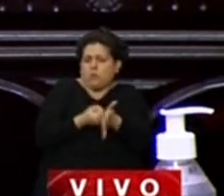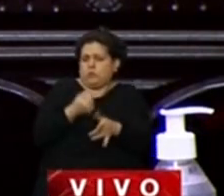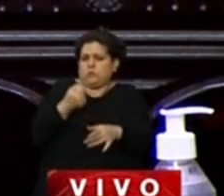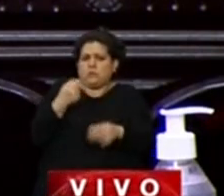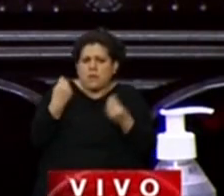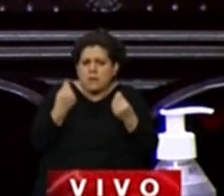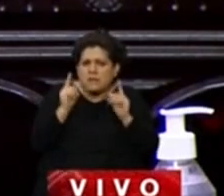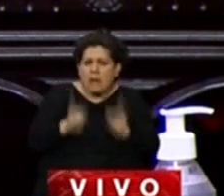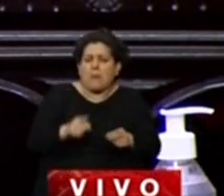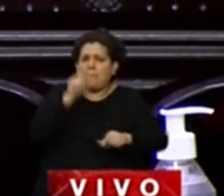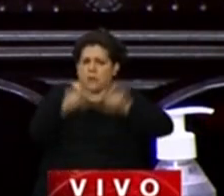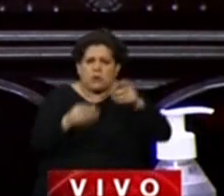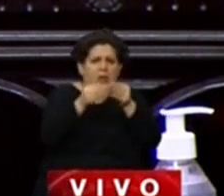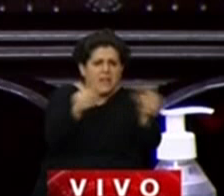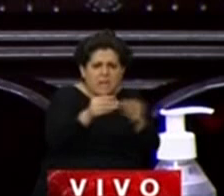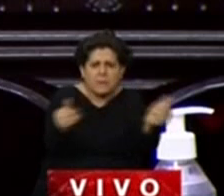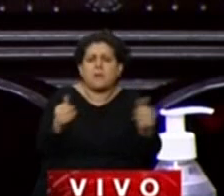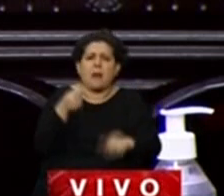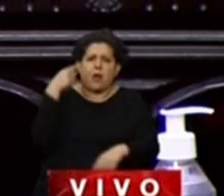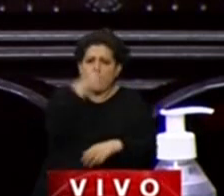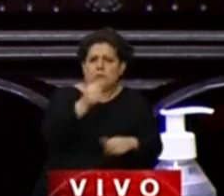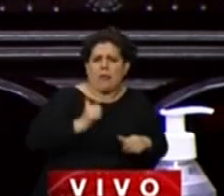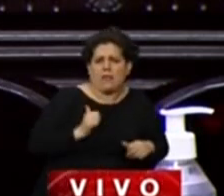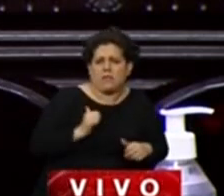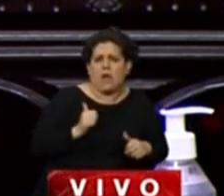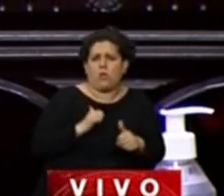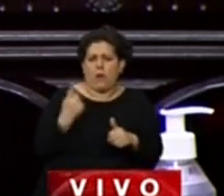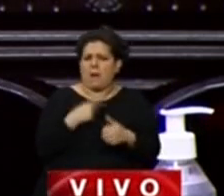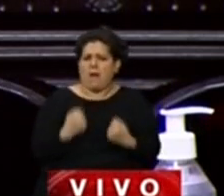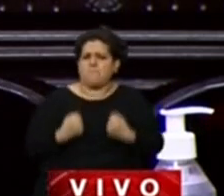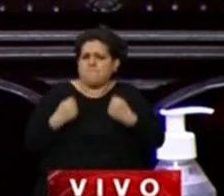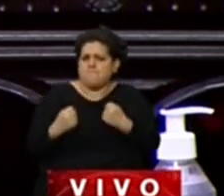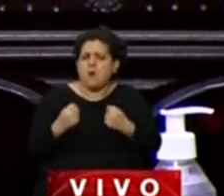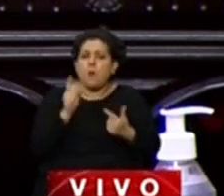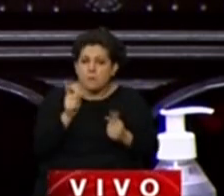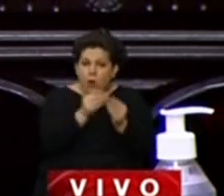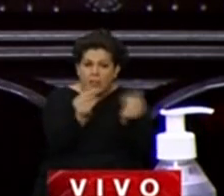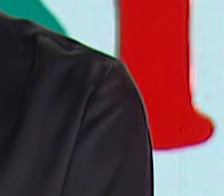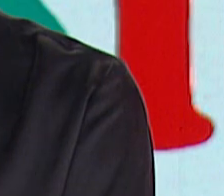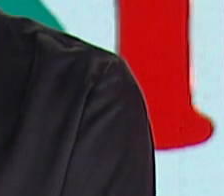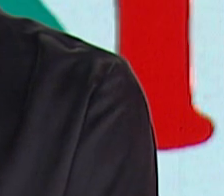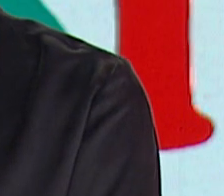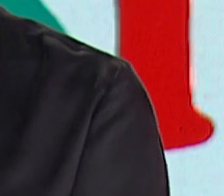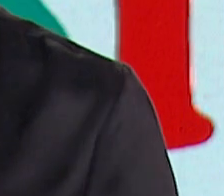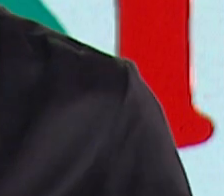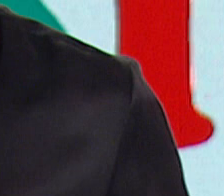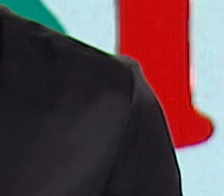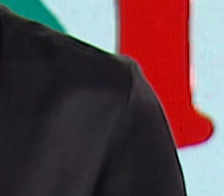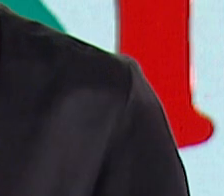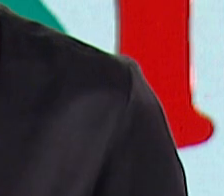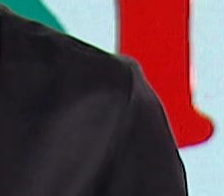conseguirlos para tratar los temas que nos interesan porque le interesan a la ciudadanía diputados gracias por su